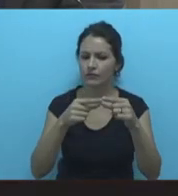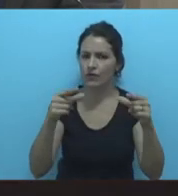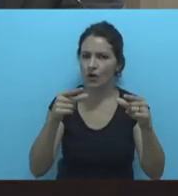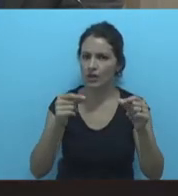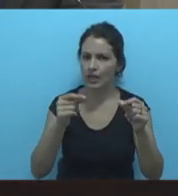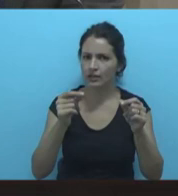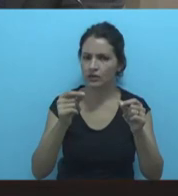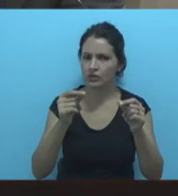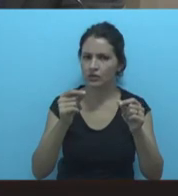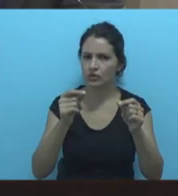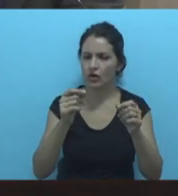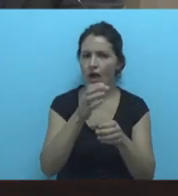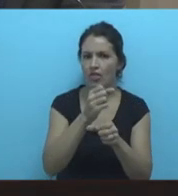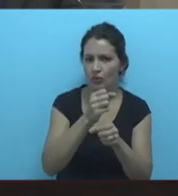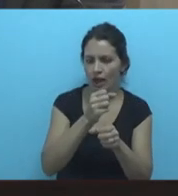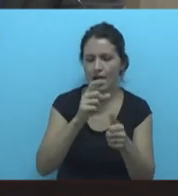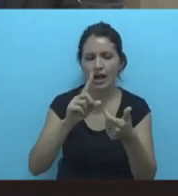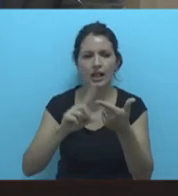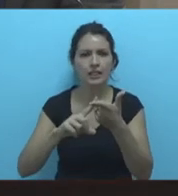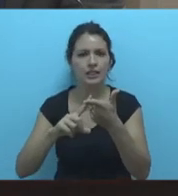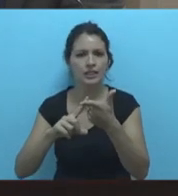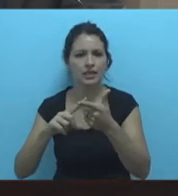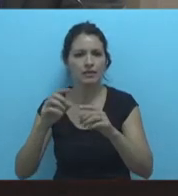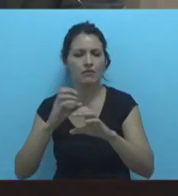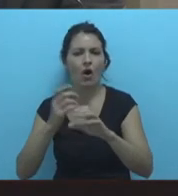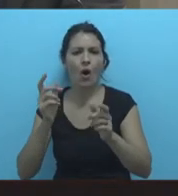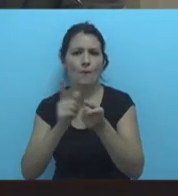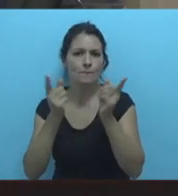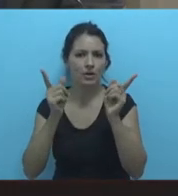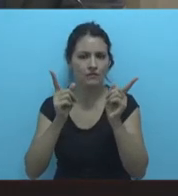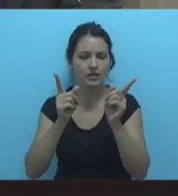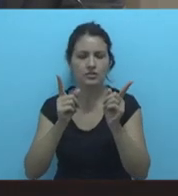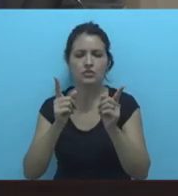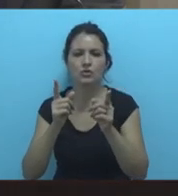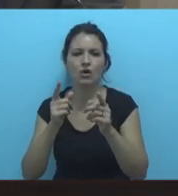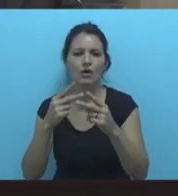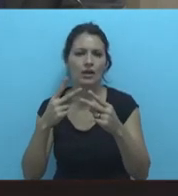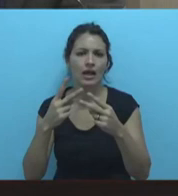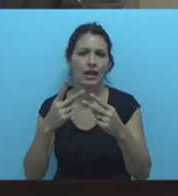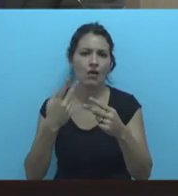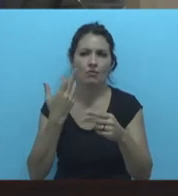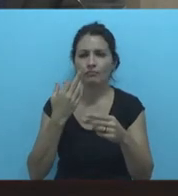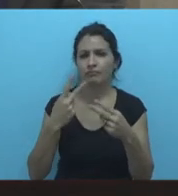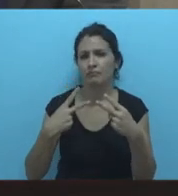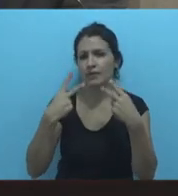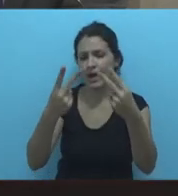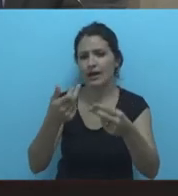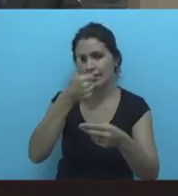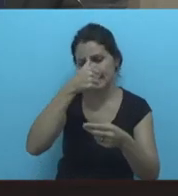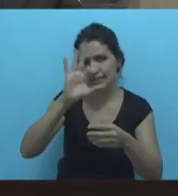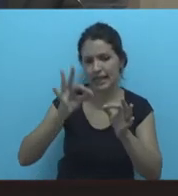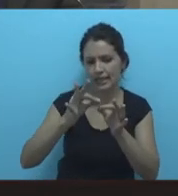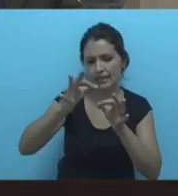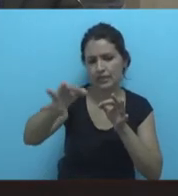gratuito a los, las profesores, profesoras que deben trasladarse para dictar sus clases a más de 60 kilómetros todos